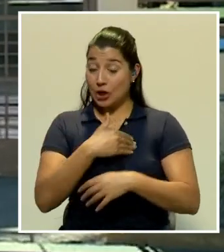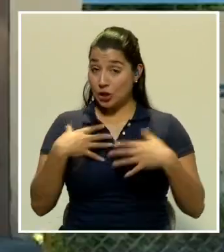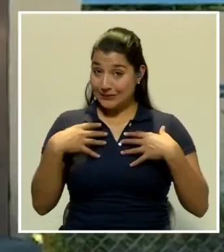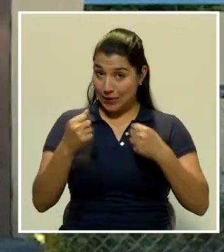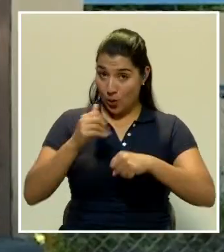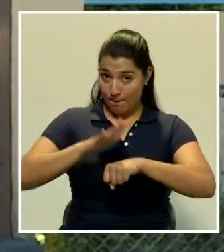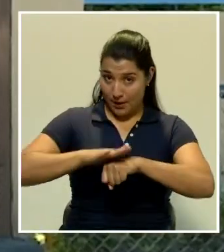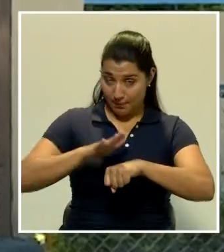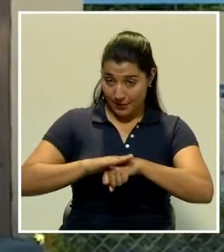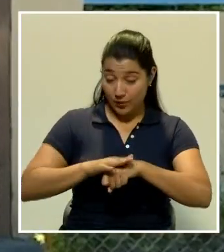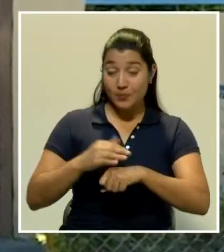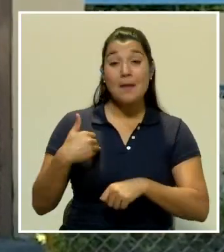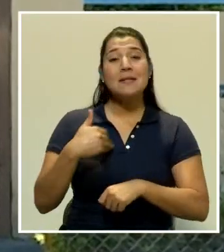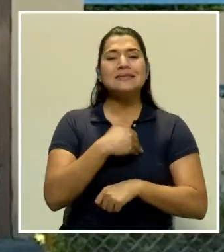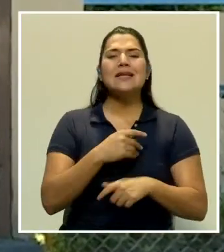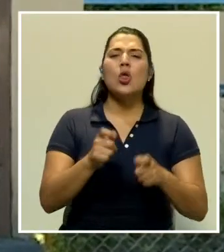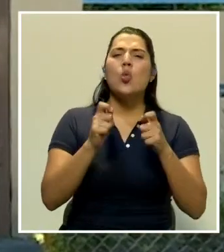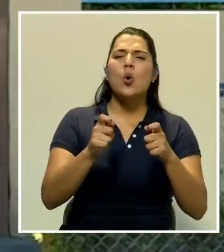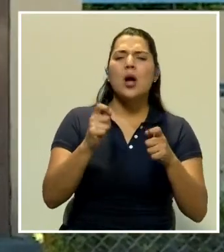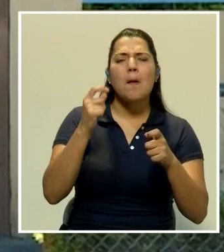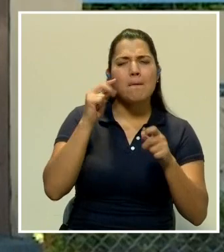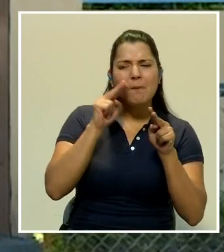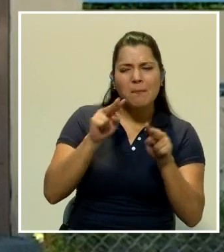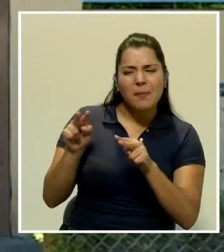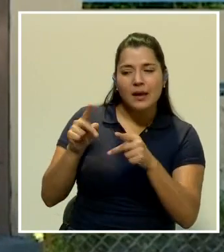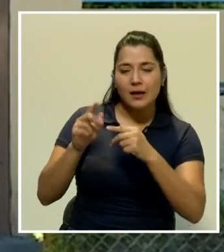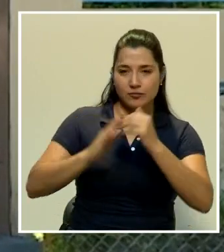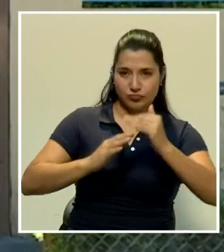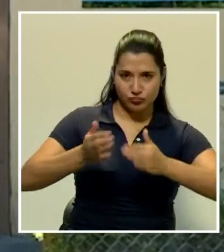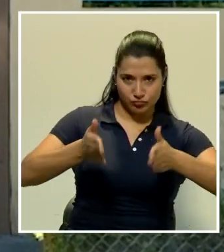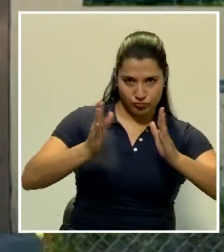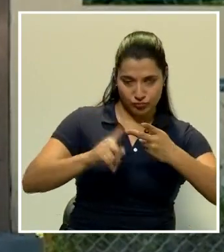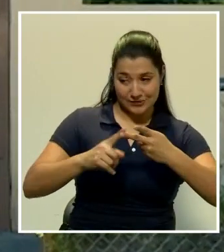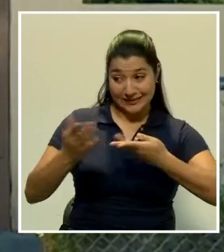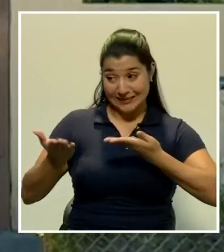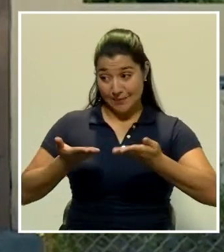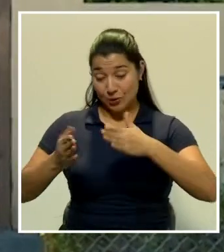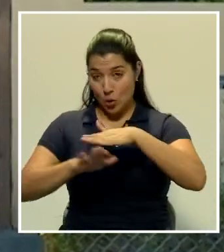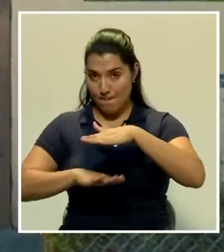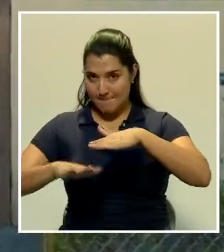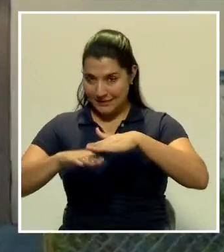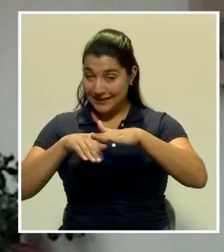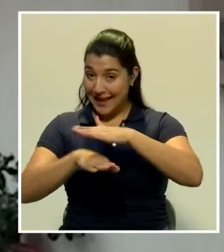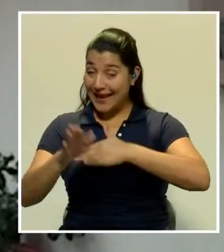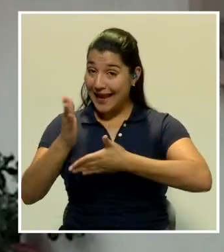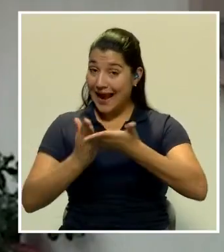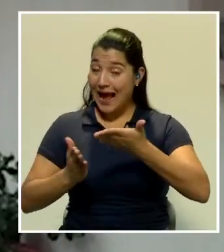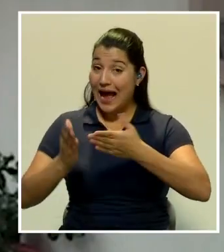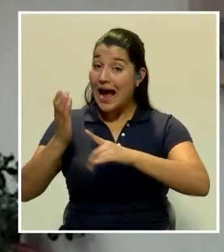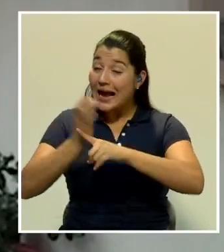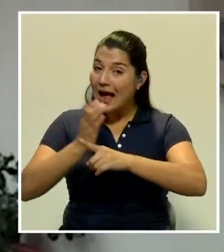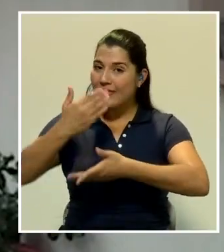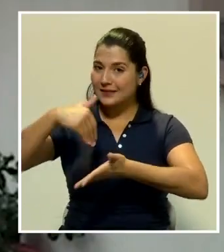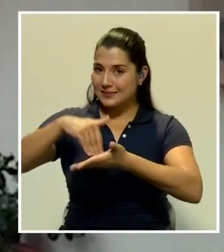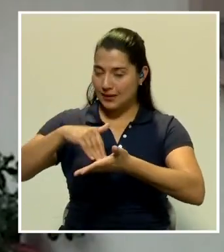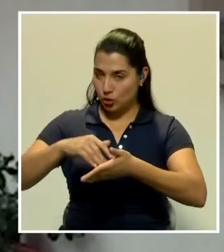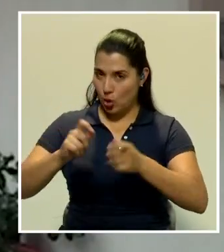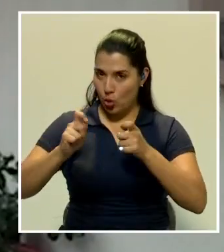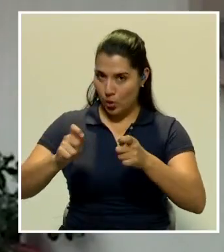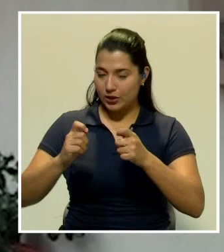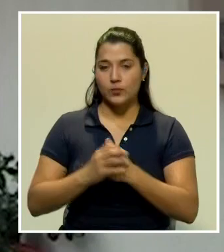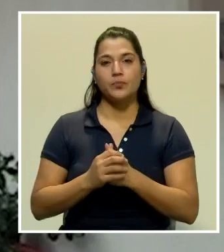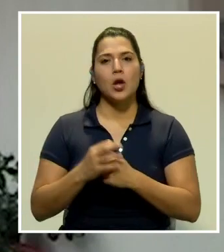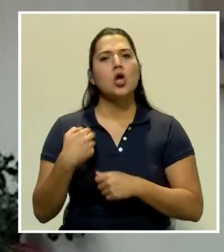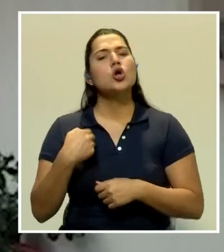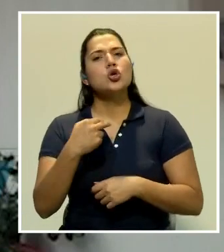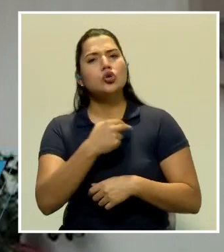parámetros que tomará en cuenta el MEP son la infraestructura y servicios básicos de cada centro educativo. Tenemos la revisión de todos los centros